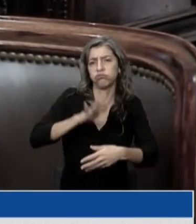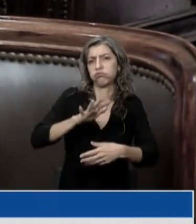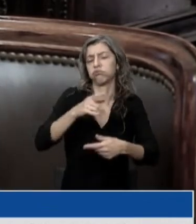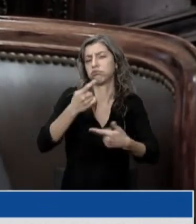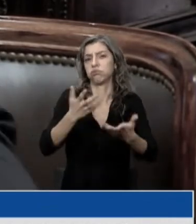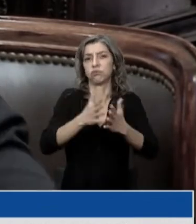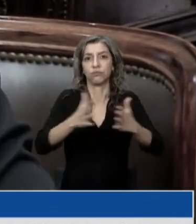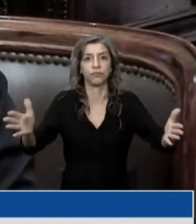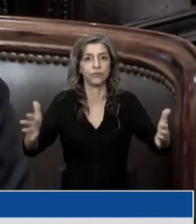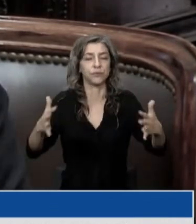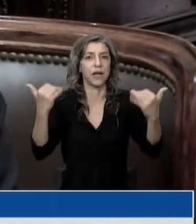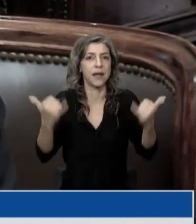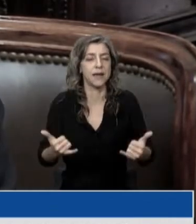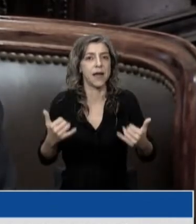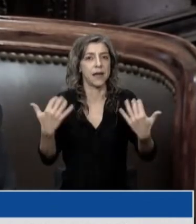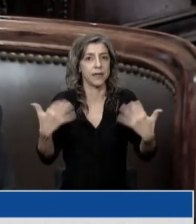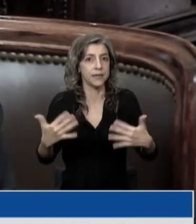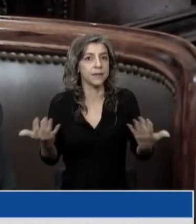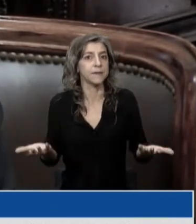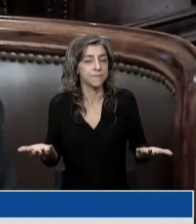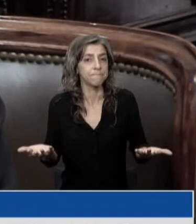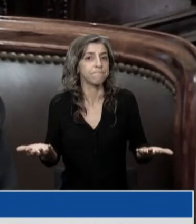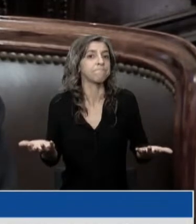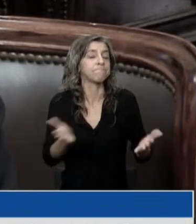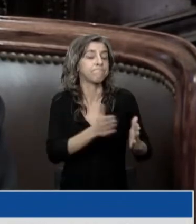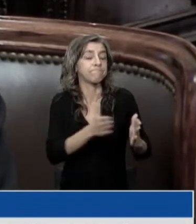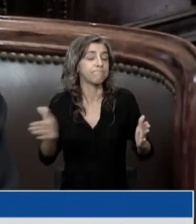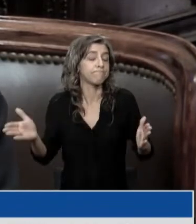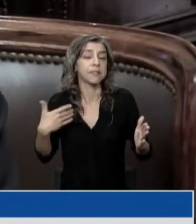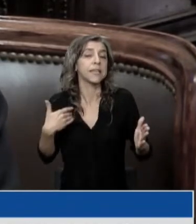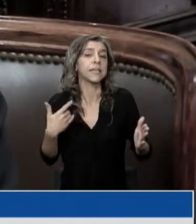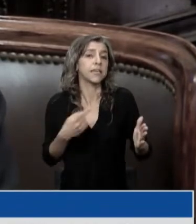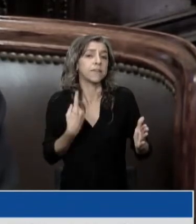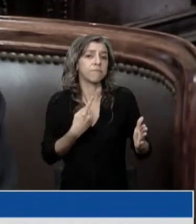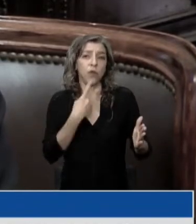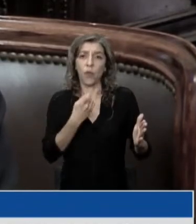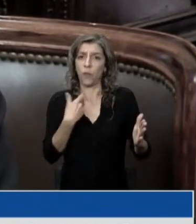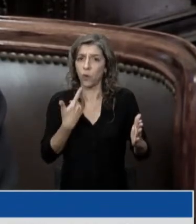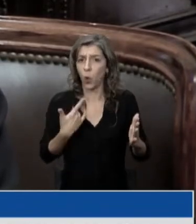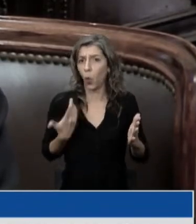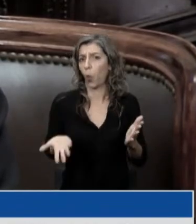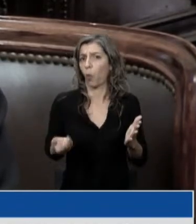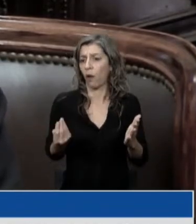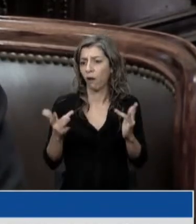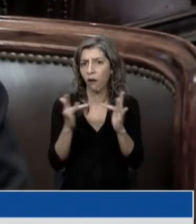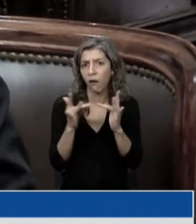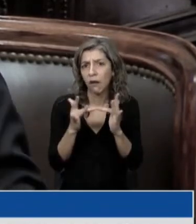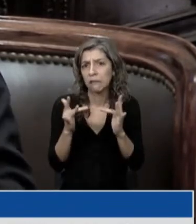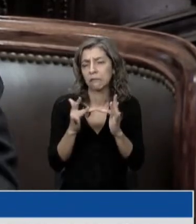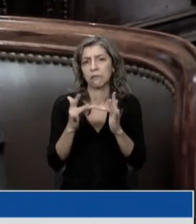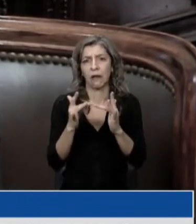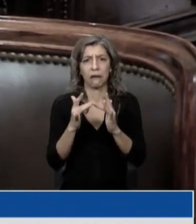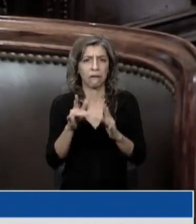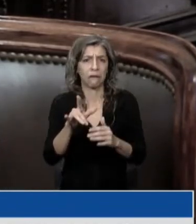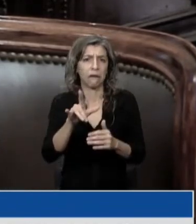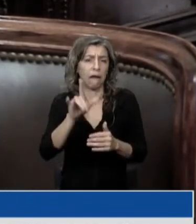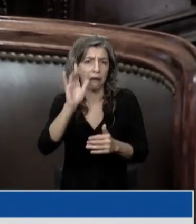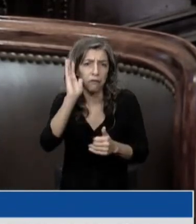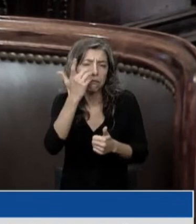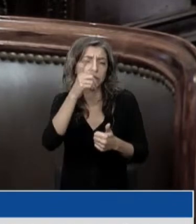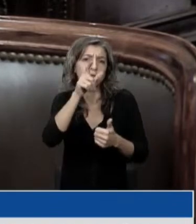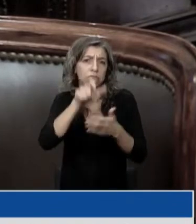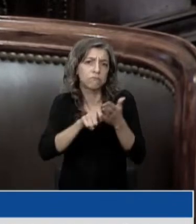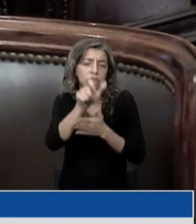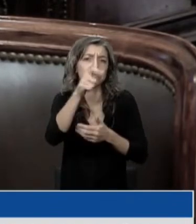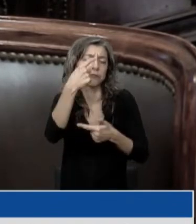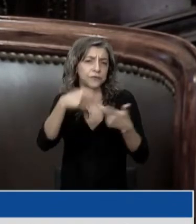hostigamientos que ocurren a partir de los espacios digitales, de las redes sociales, del uso del Internet. Quiero destacar